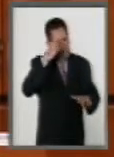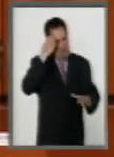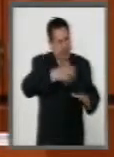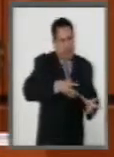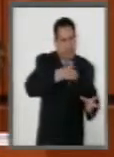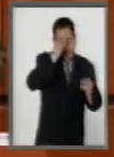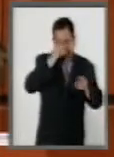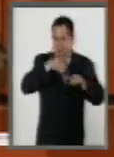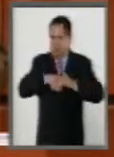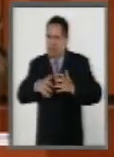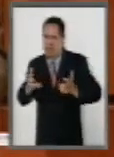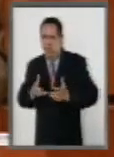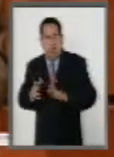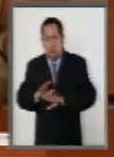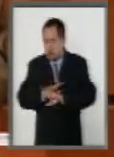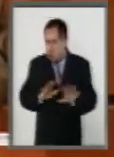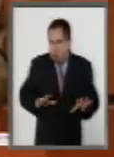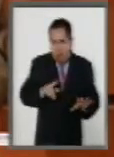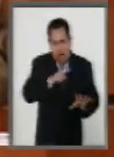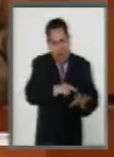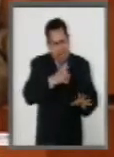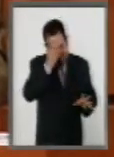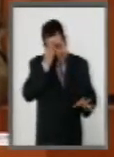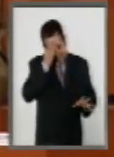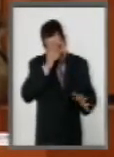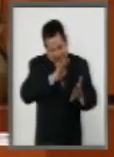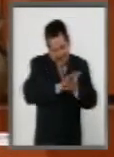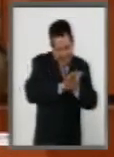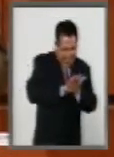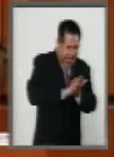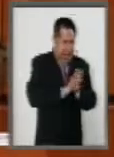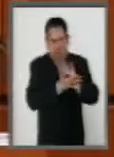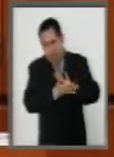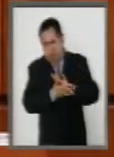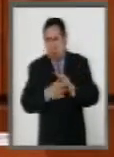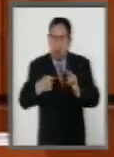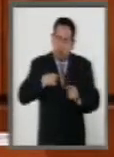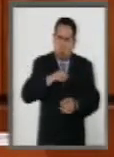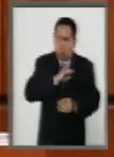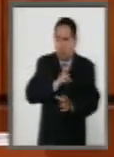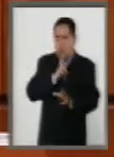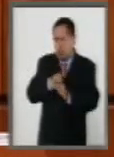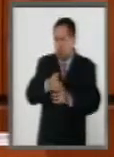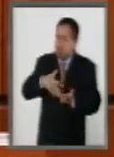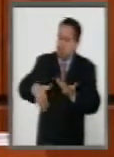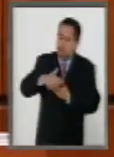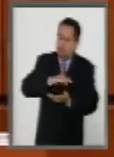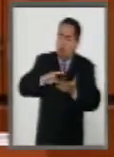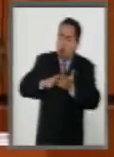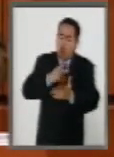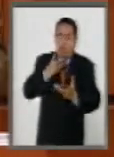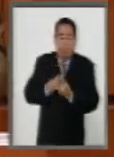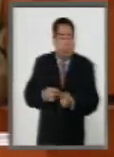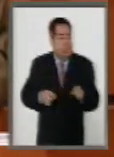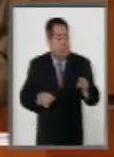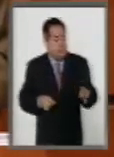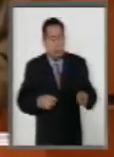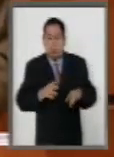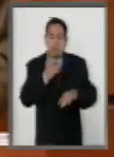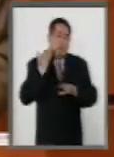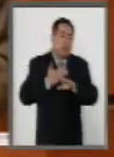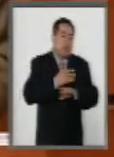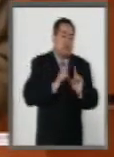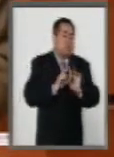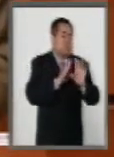se conviertan en centros de reflexión y reinserción social de quienes, por circunstancias de